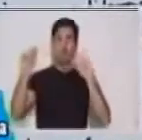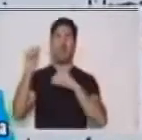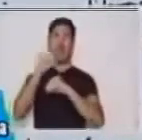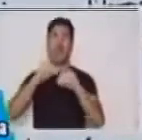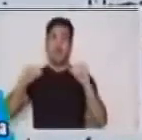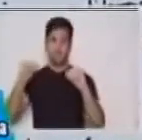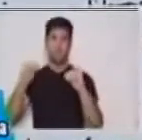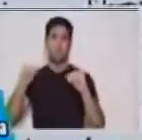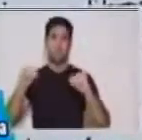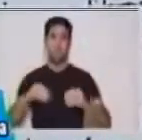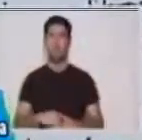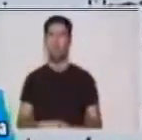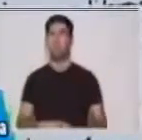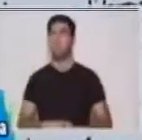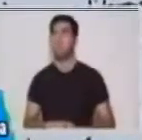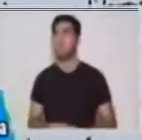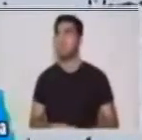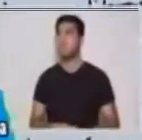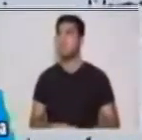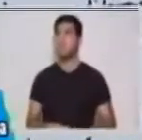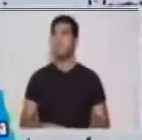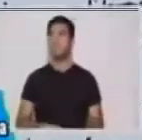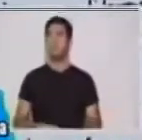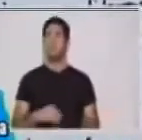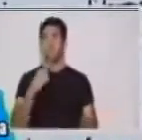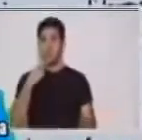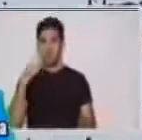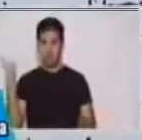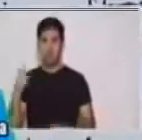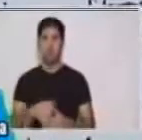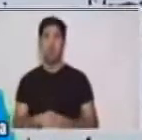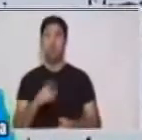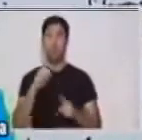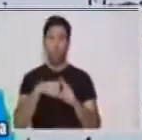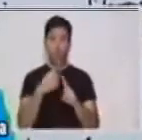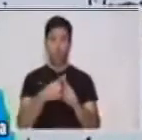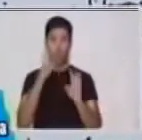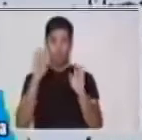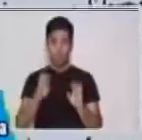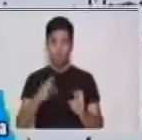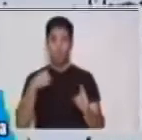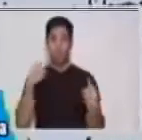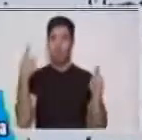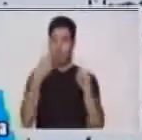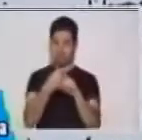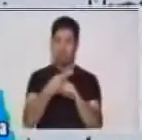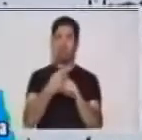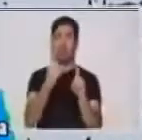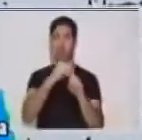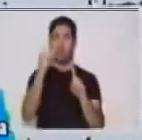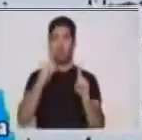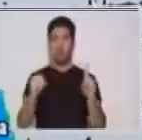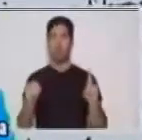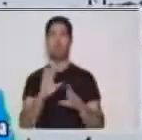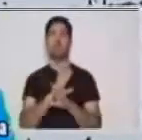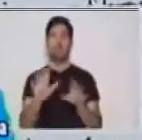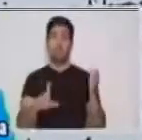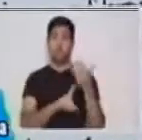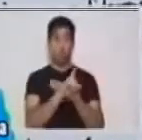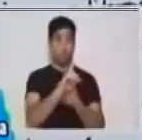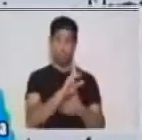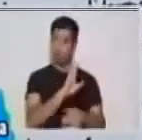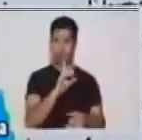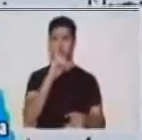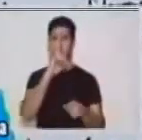va a ser ortografía. Quien tiene un problema de ortografía no sufre solamente ese problema.